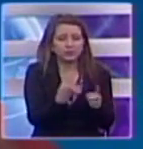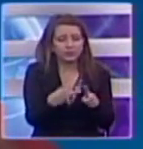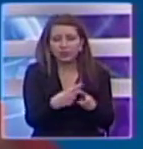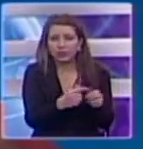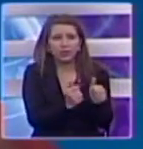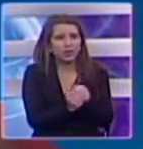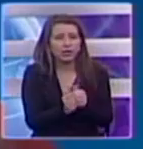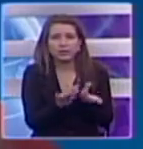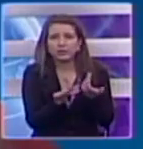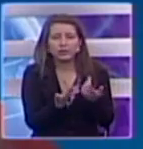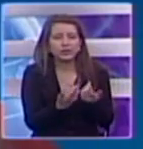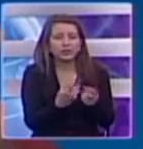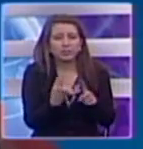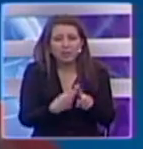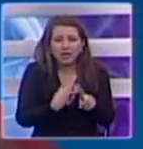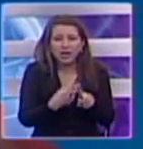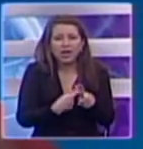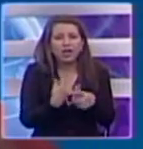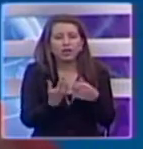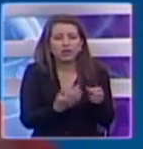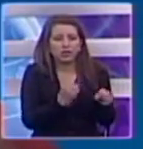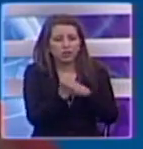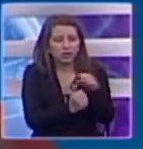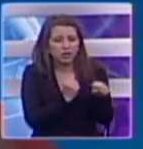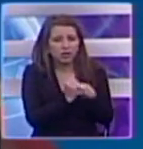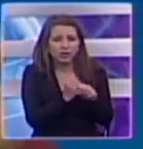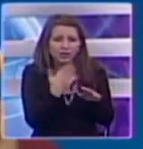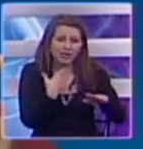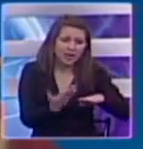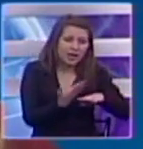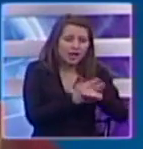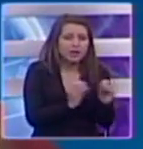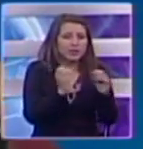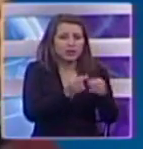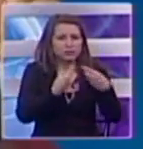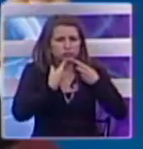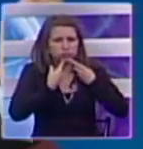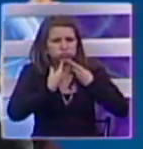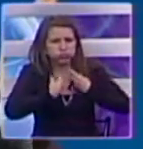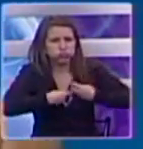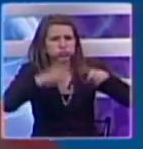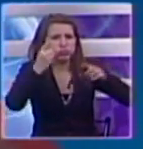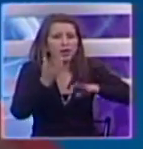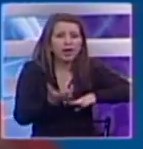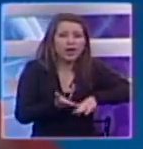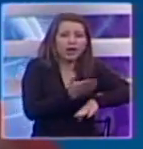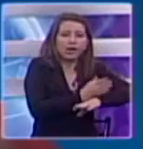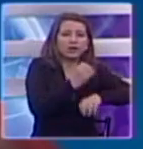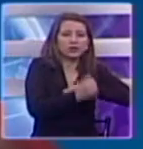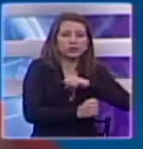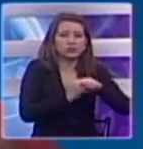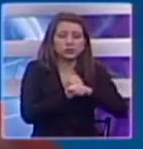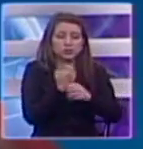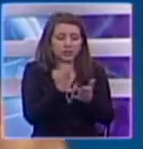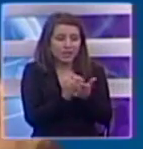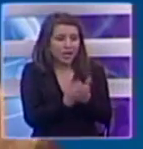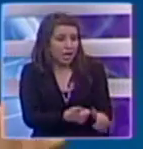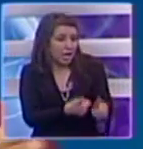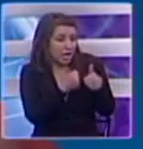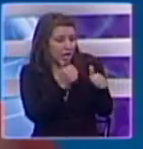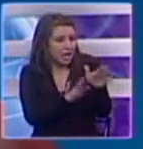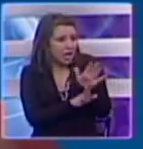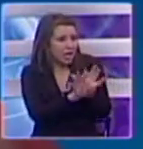meses, cuando debió haberse hecho una campaña más agresiva años atrás, cuando la economía estaba buena, o